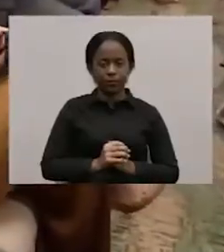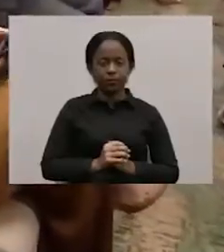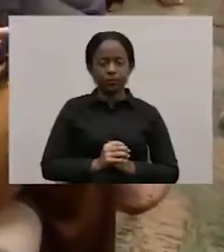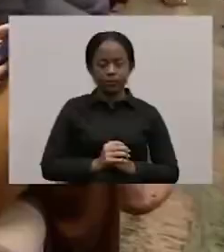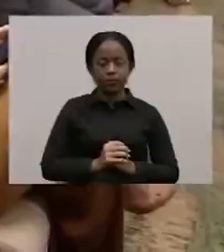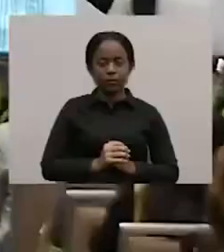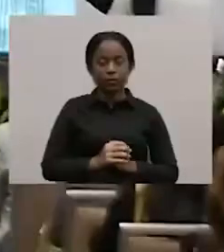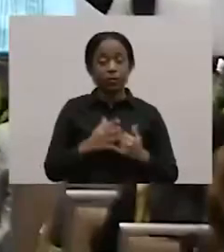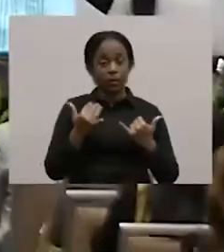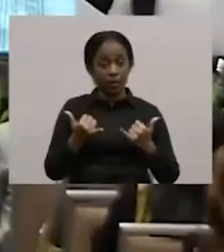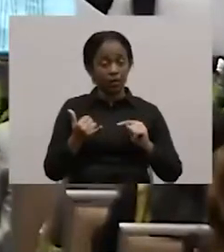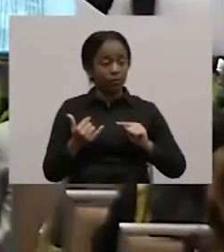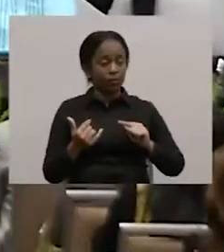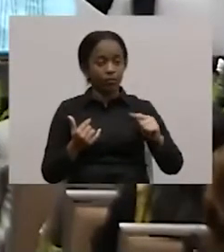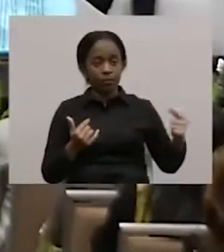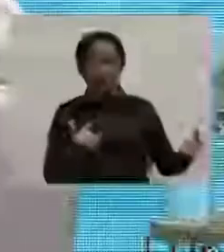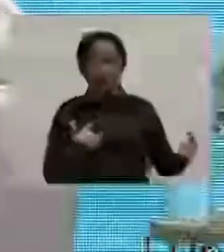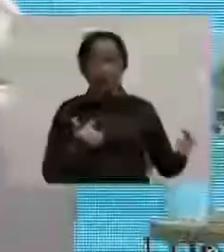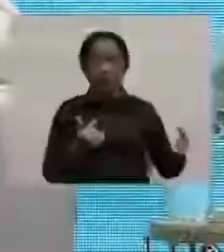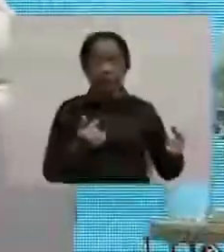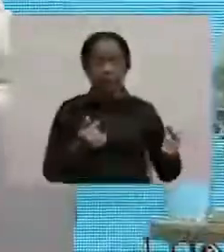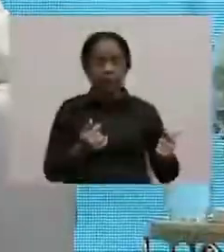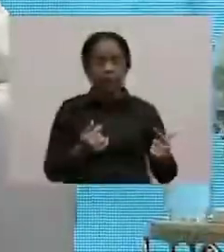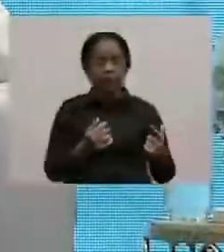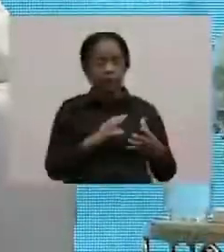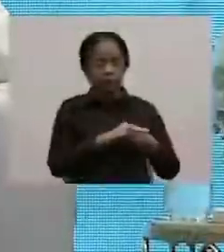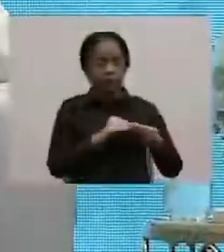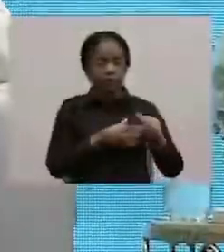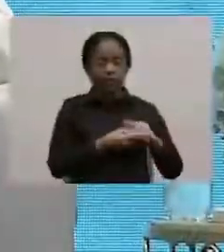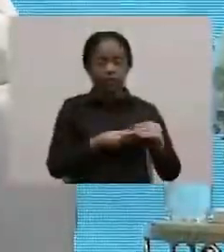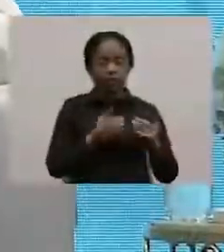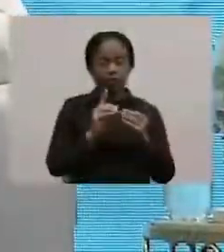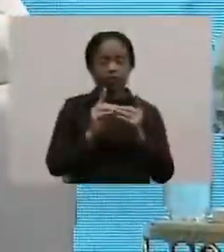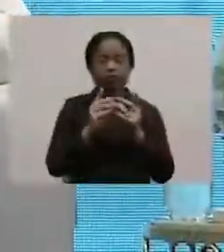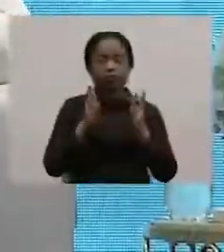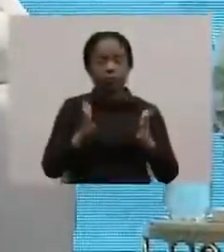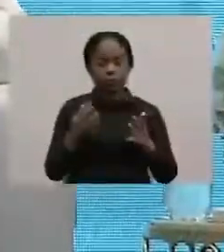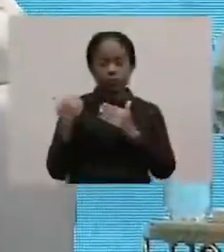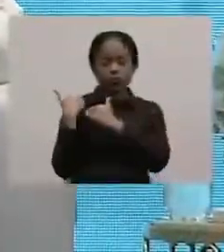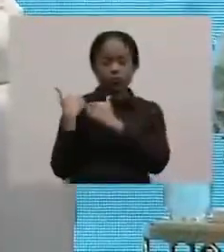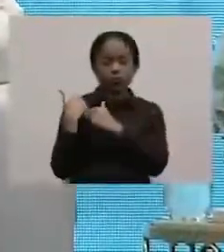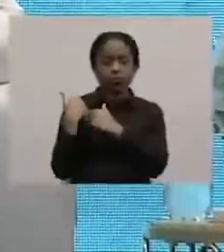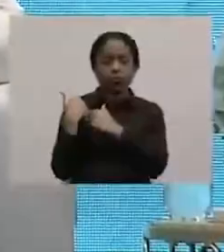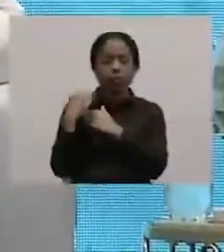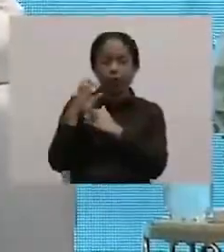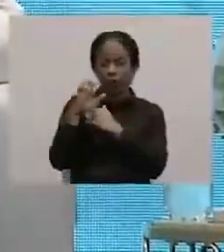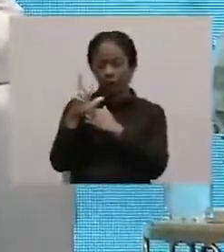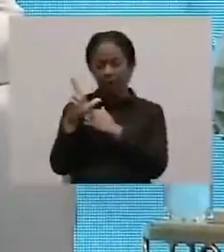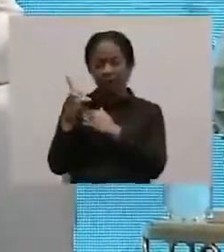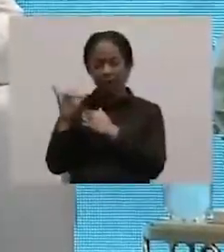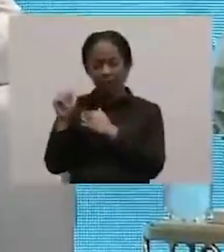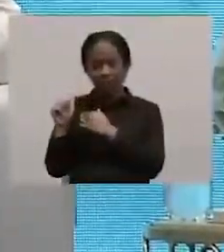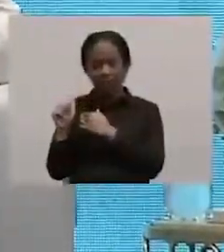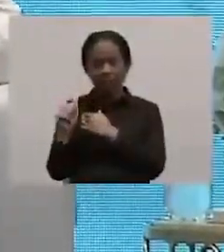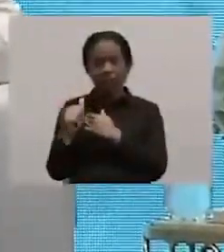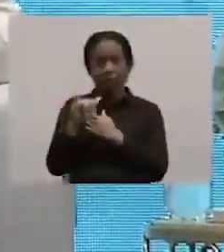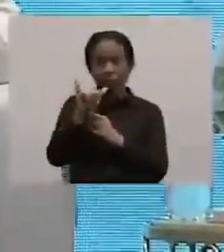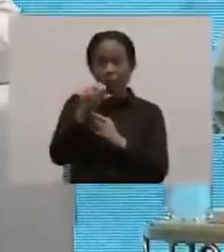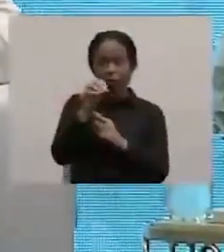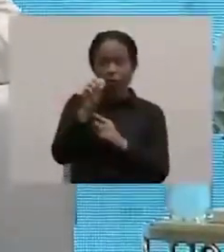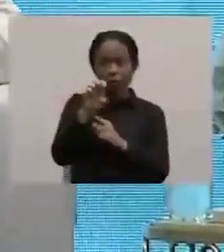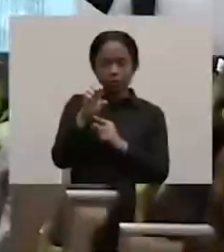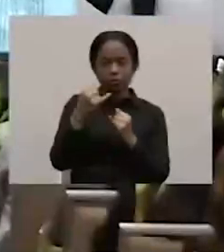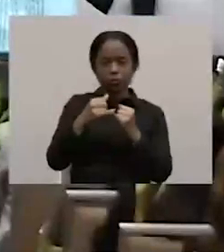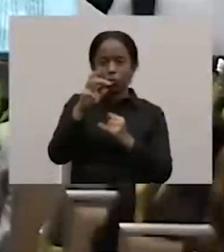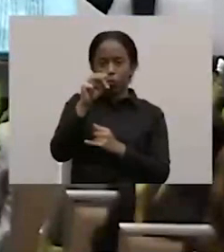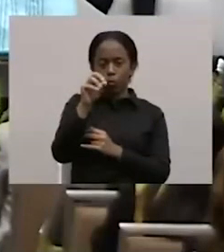Vamos a escuchar ahora la participación del director del periódico El Día, el señor José Monegro.